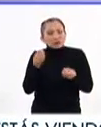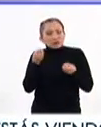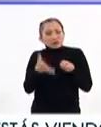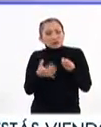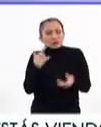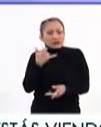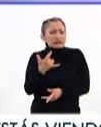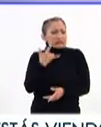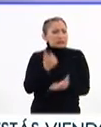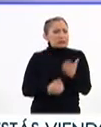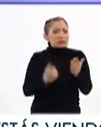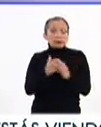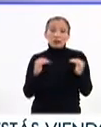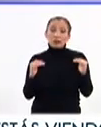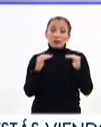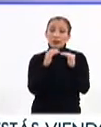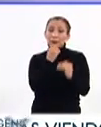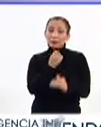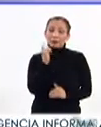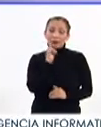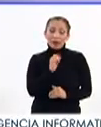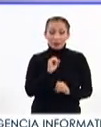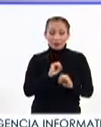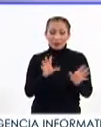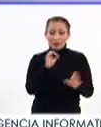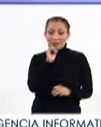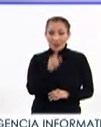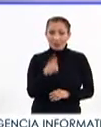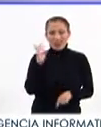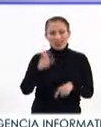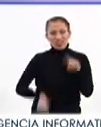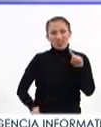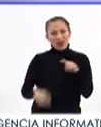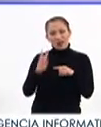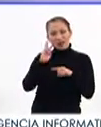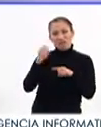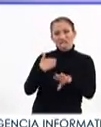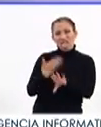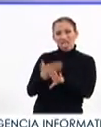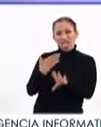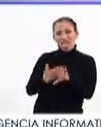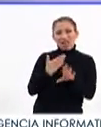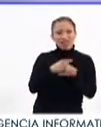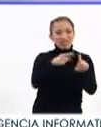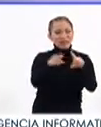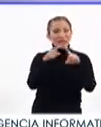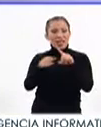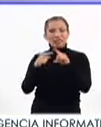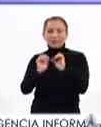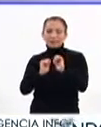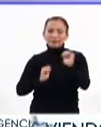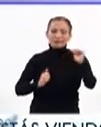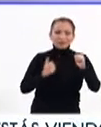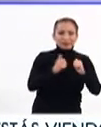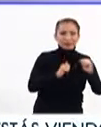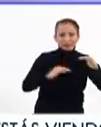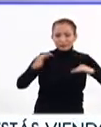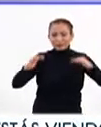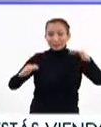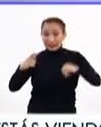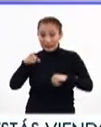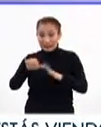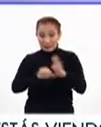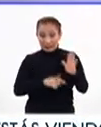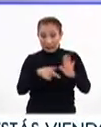los esfuerzos en la igualdad de género y por supuesto el abatimiento de la violencia y de las distintas brechas. Y bueno, a lo largo de